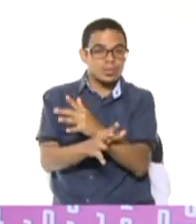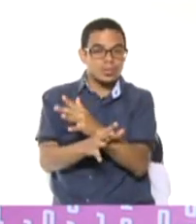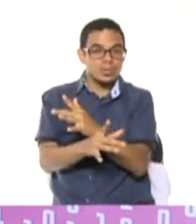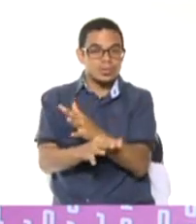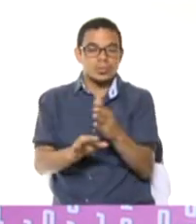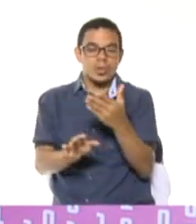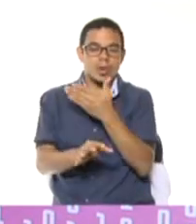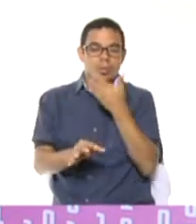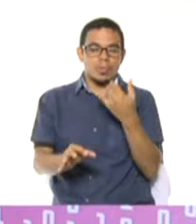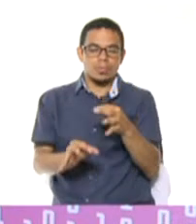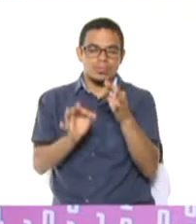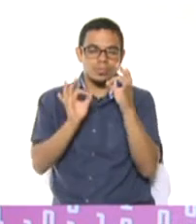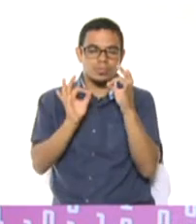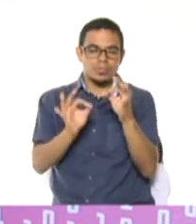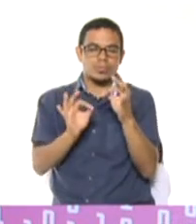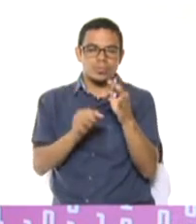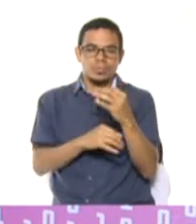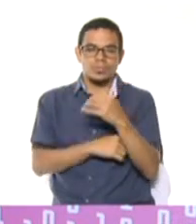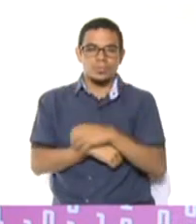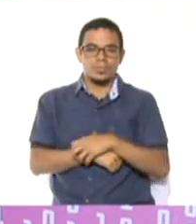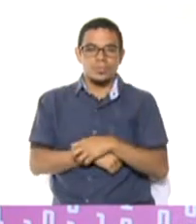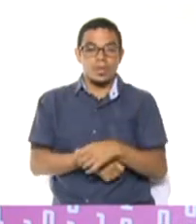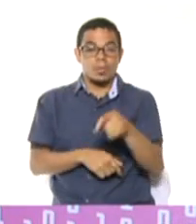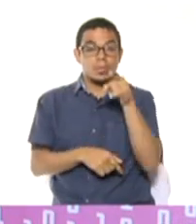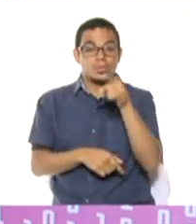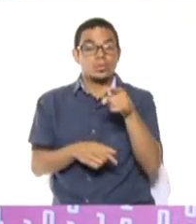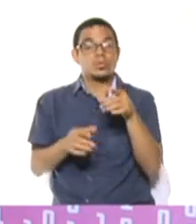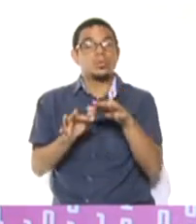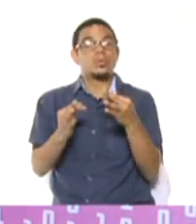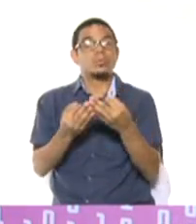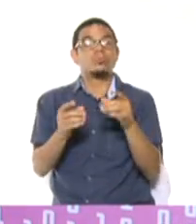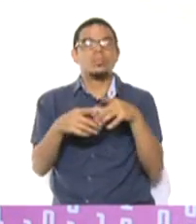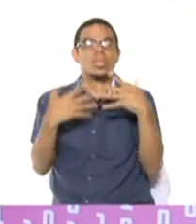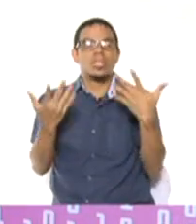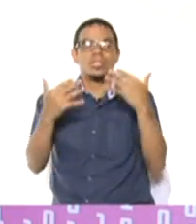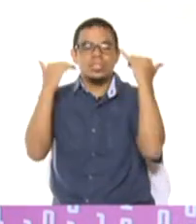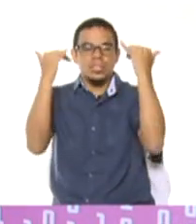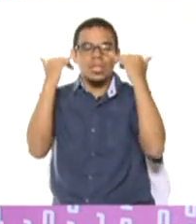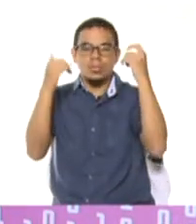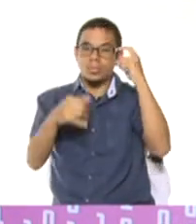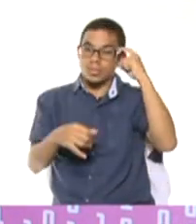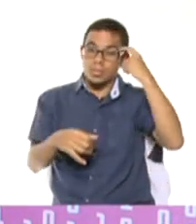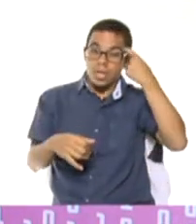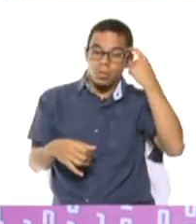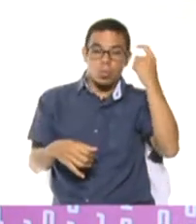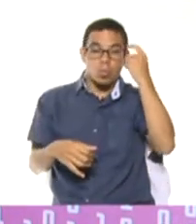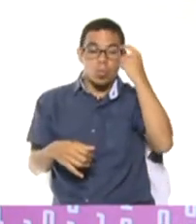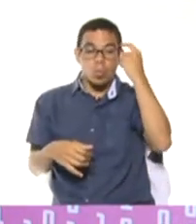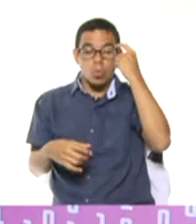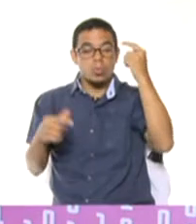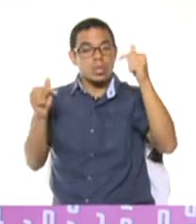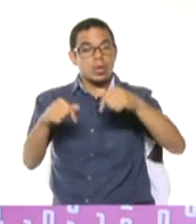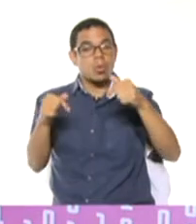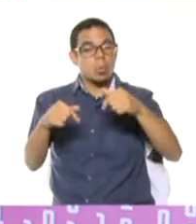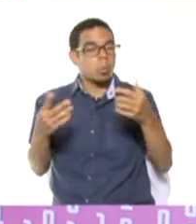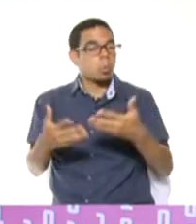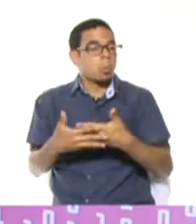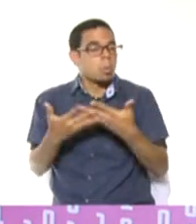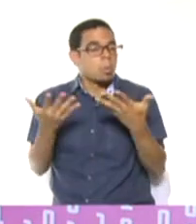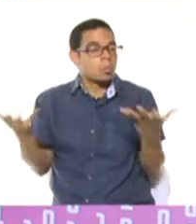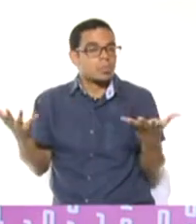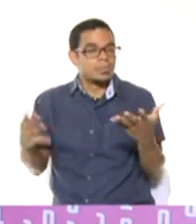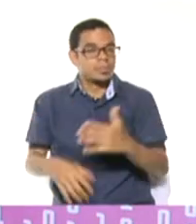con el mejor segmento de nuestro programa, su programa con qué se celebra, qué se recuerda o qué se conmemora, querida